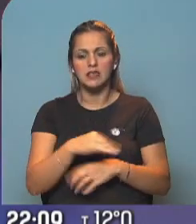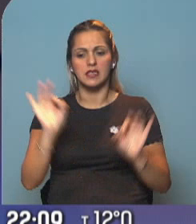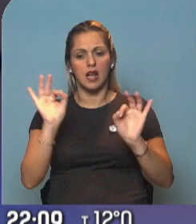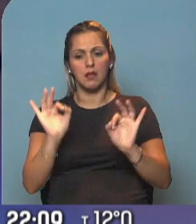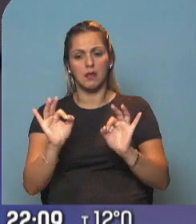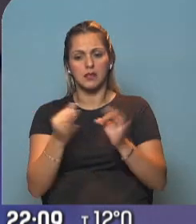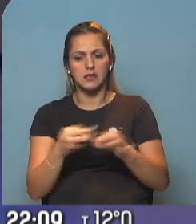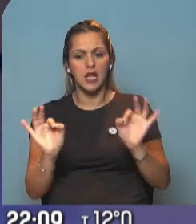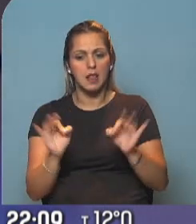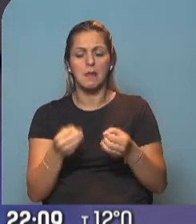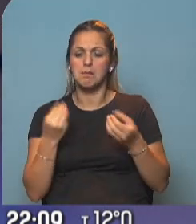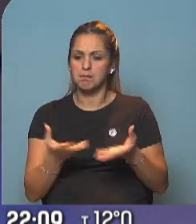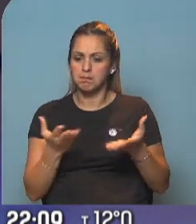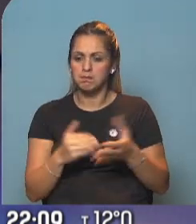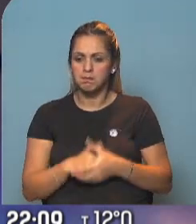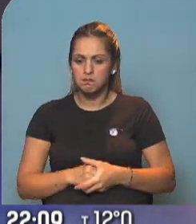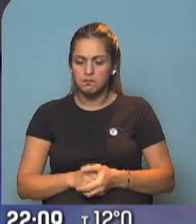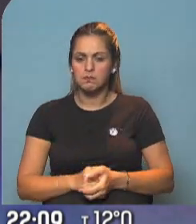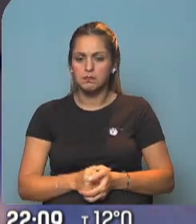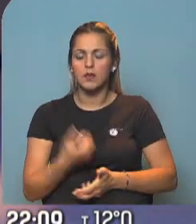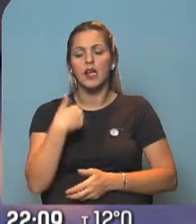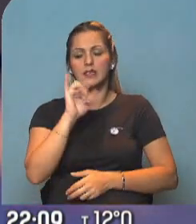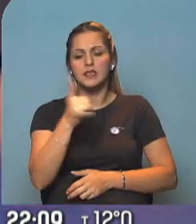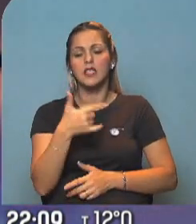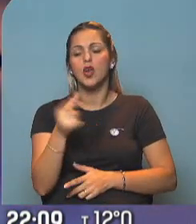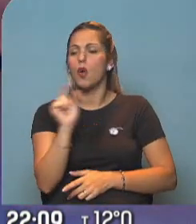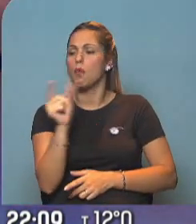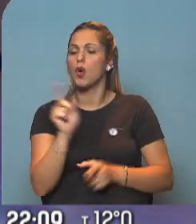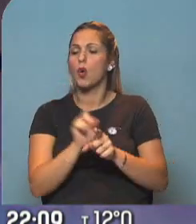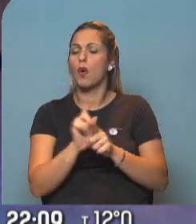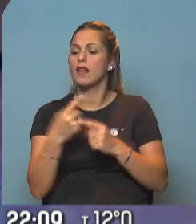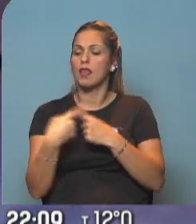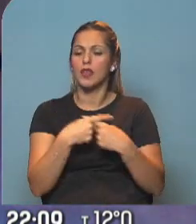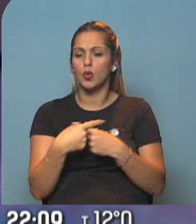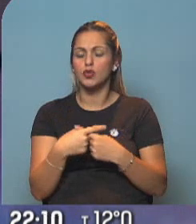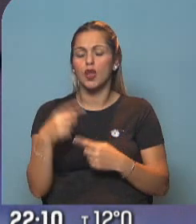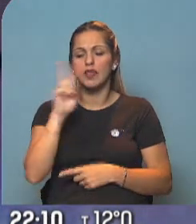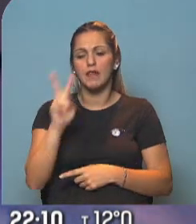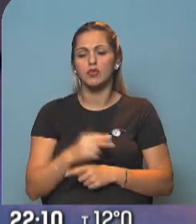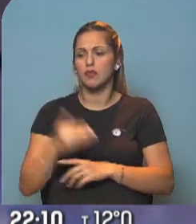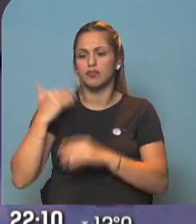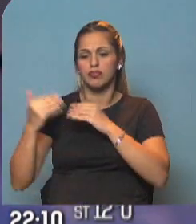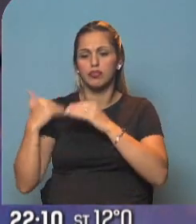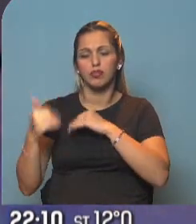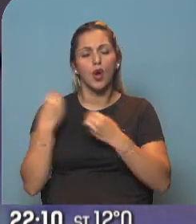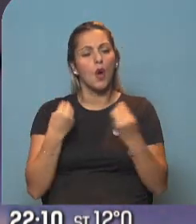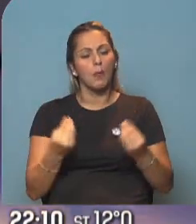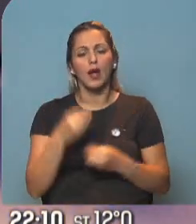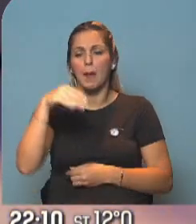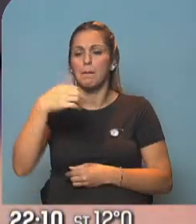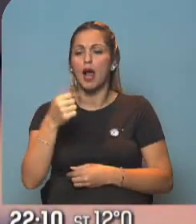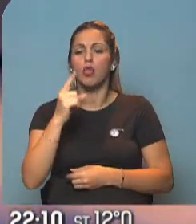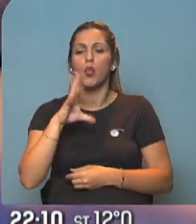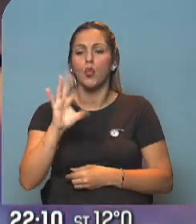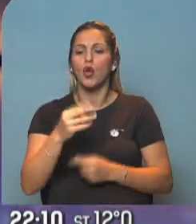Sí, es un poco casi la misma discusión que hay sobre Venezuela hace mucho tiempo, que es esa idea de por qué no cae Maduro,